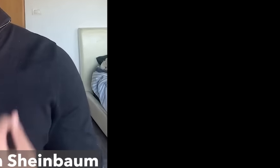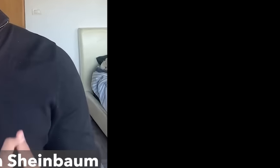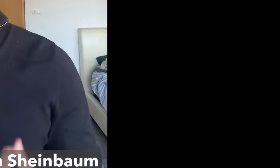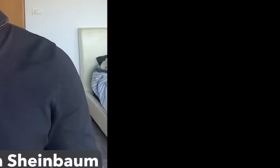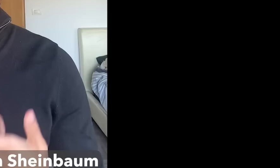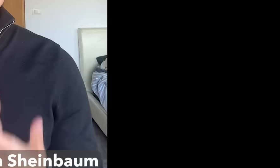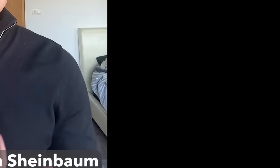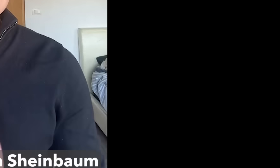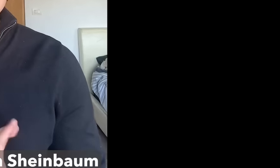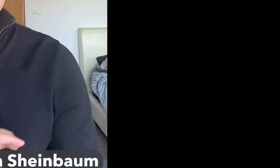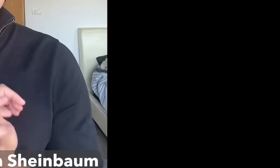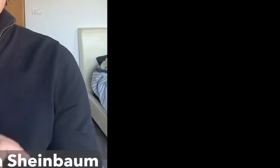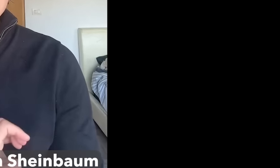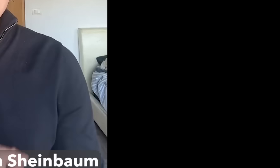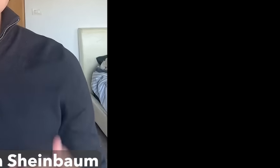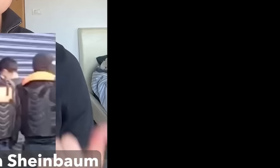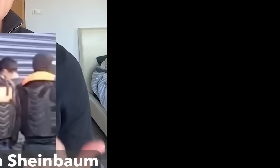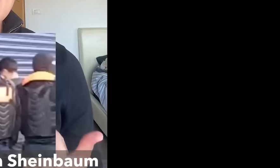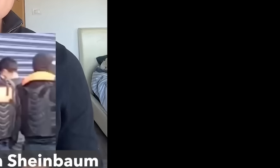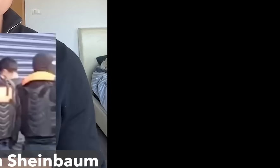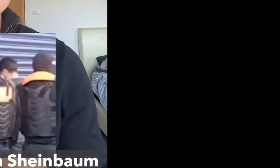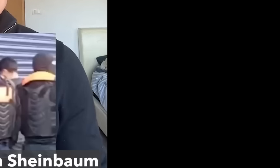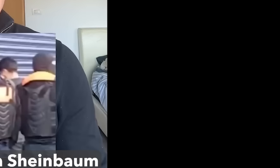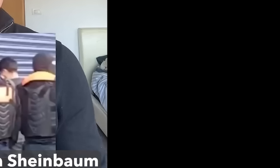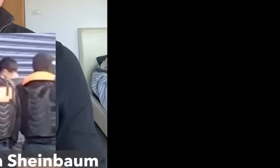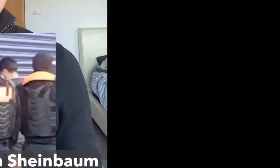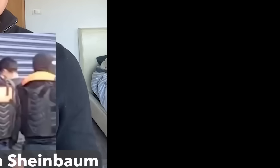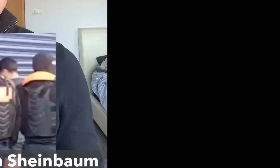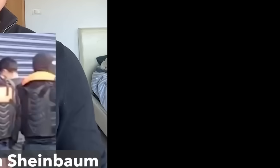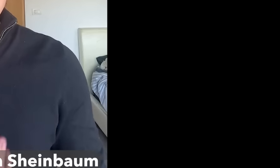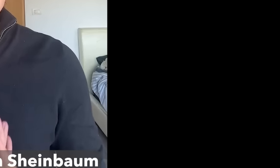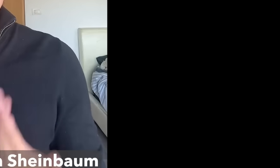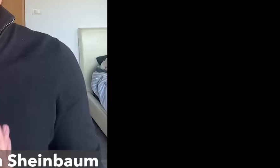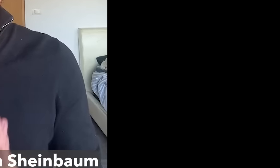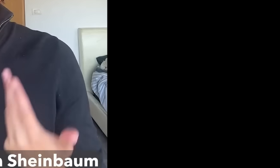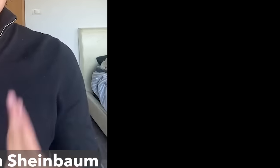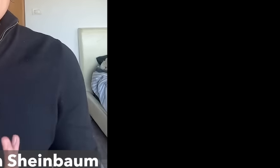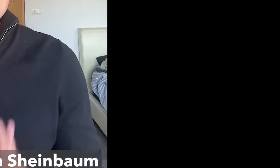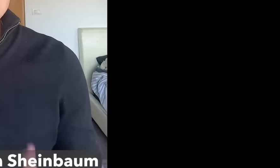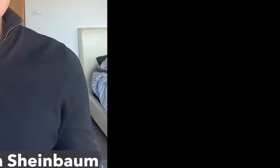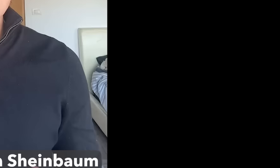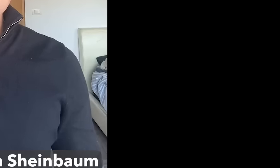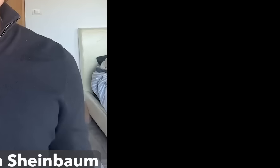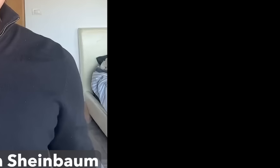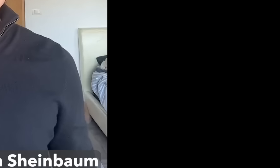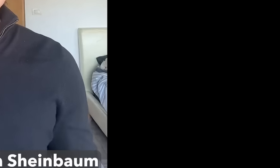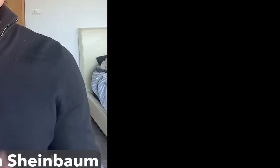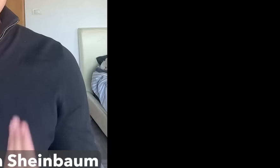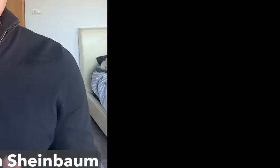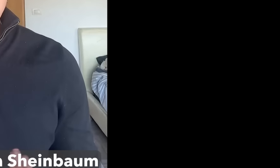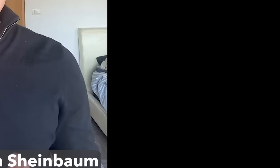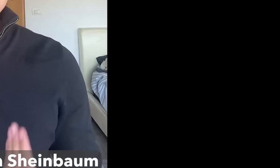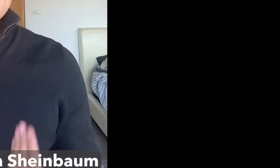por las madres buscadoras, por las feministas, hoy vienen por los jóvenes. Los meten a la cárcel por protestar y nos criminalizan por alzar la voz y exponer la realidad nacional. Pero ¿sabe qué?